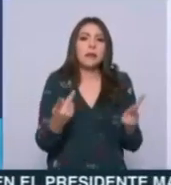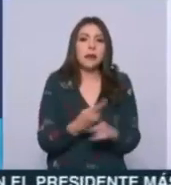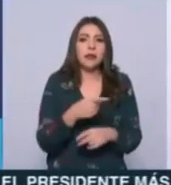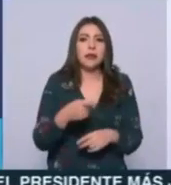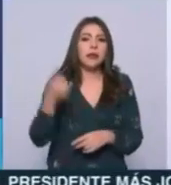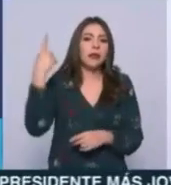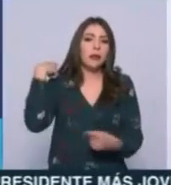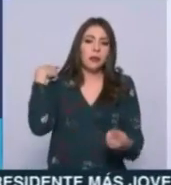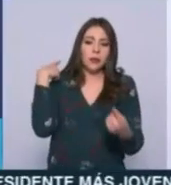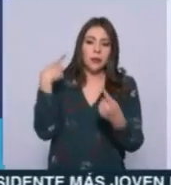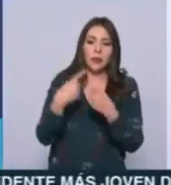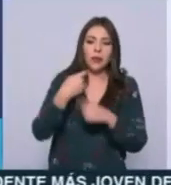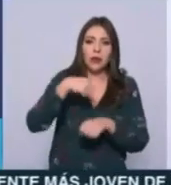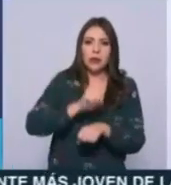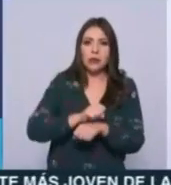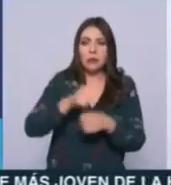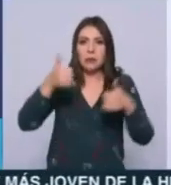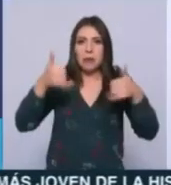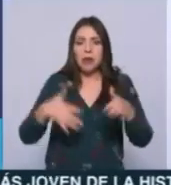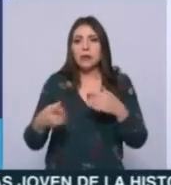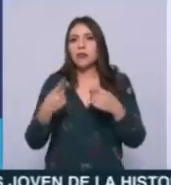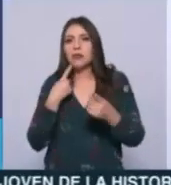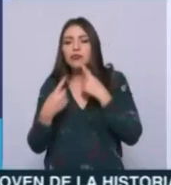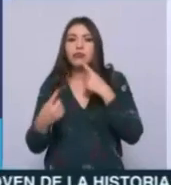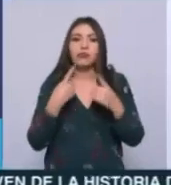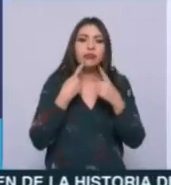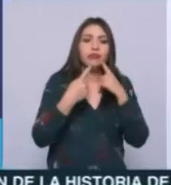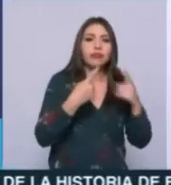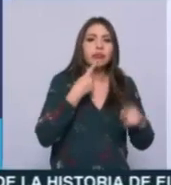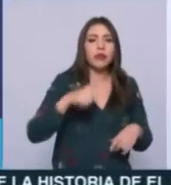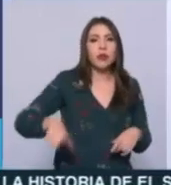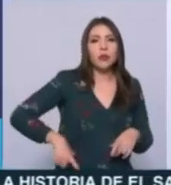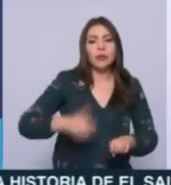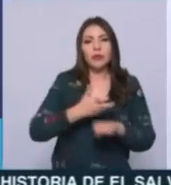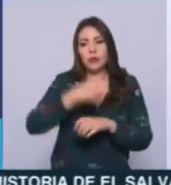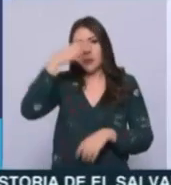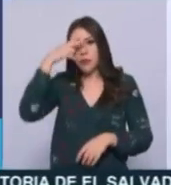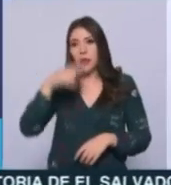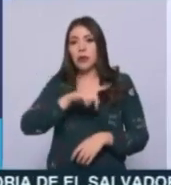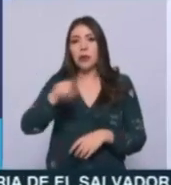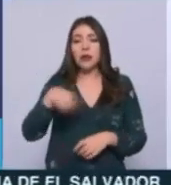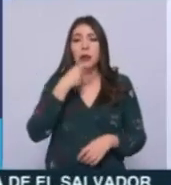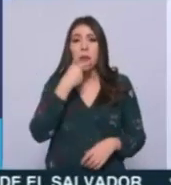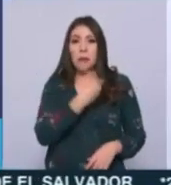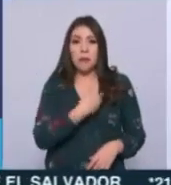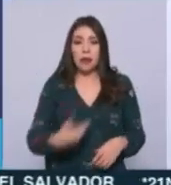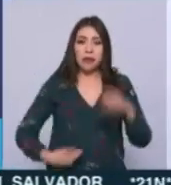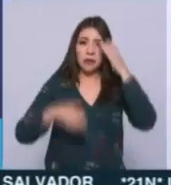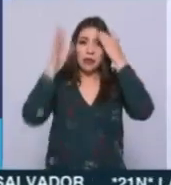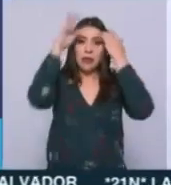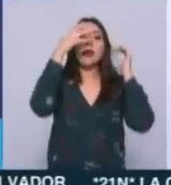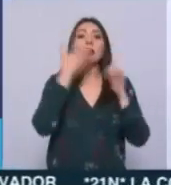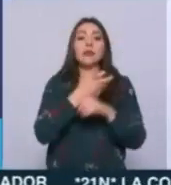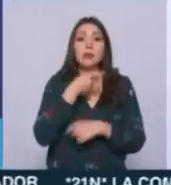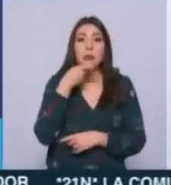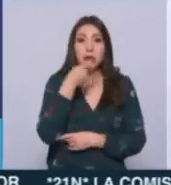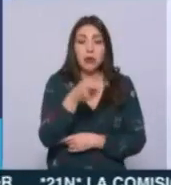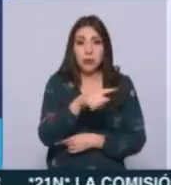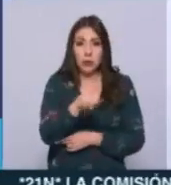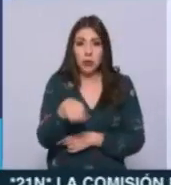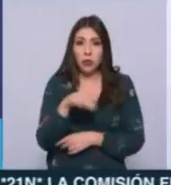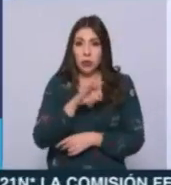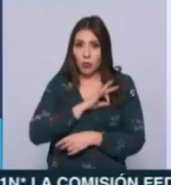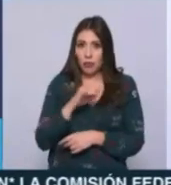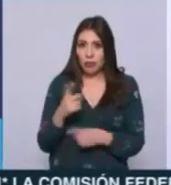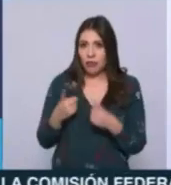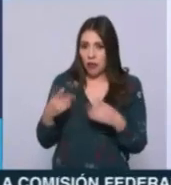estas negociaciones, ¿podremos confiar en la palabra del presidente Donald Trump? Sin lugar a duda, y además él fue el que antes